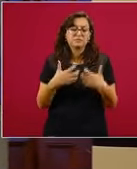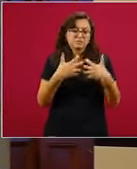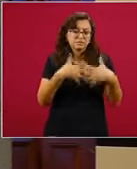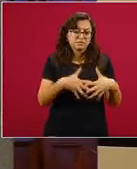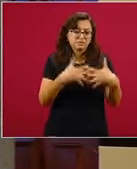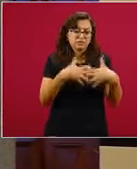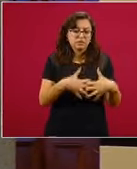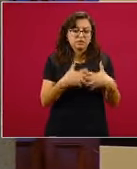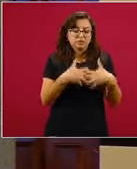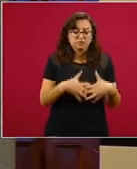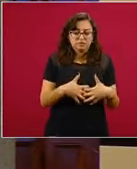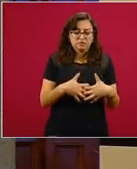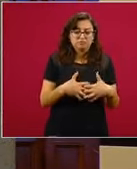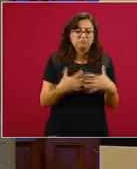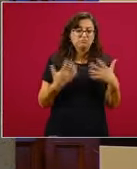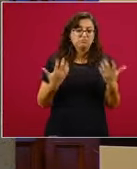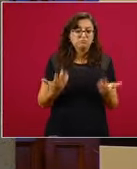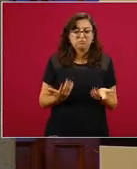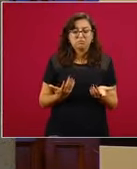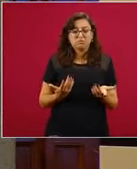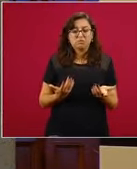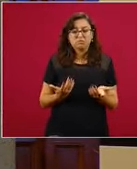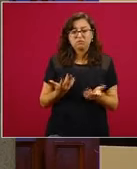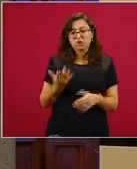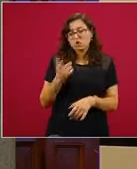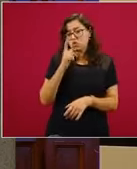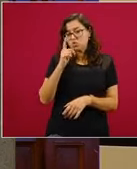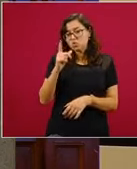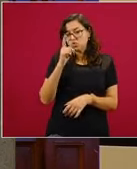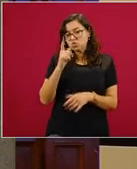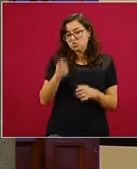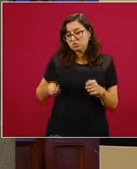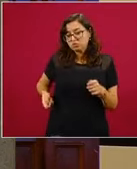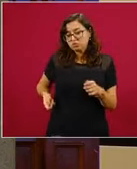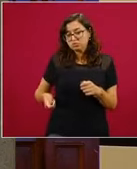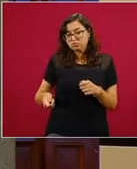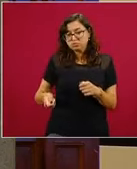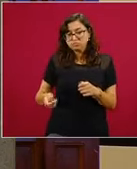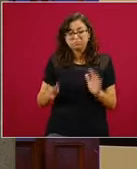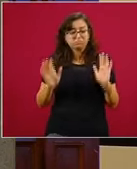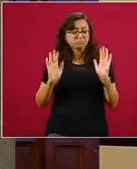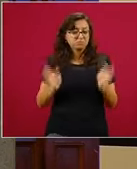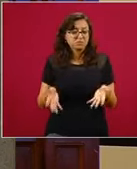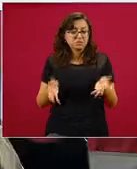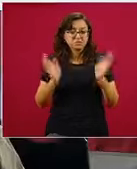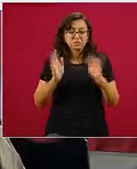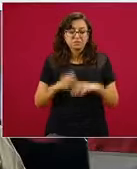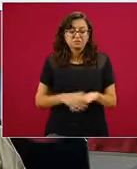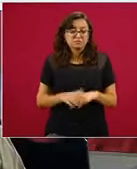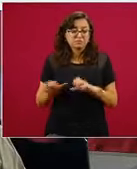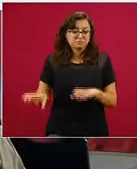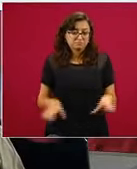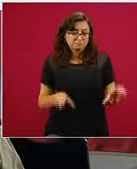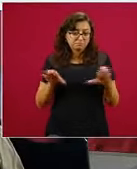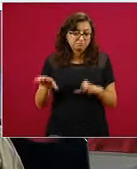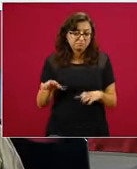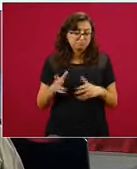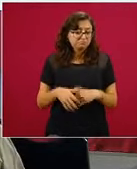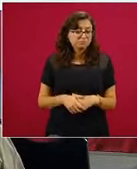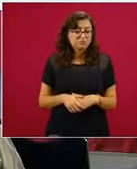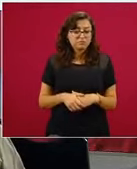la plataforma y una conexión a la luz, tener en este caso una PC. Entonces, como